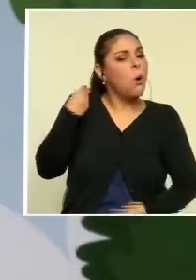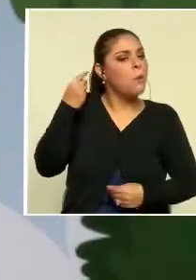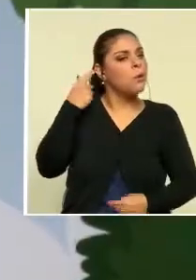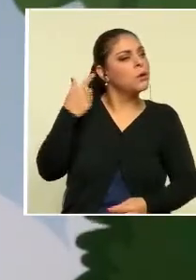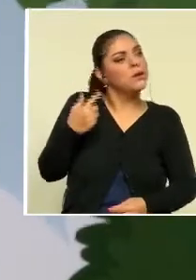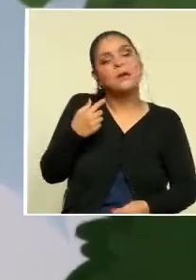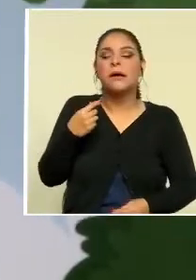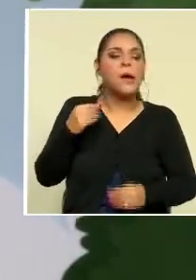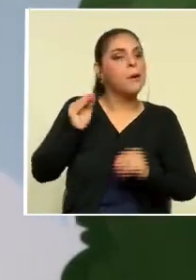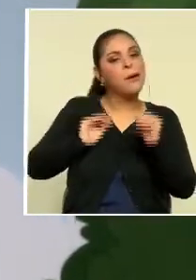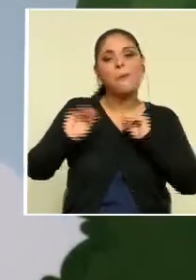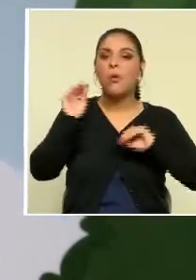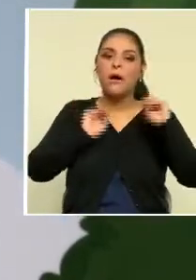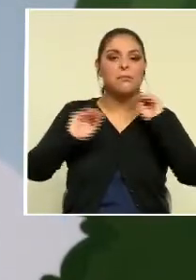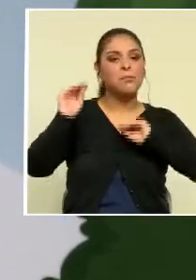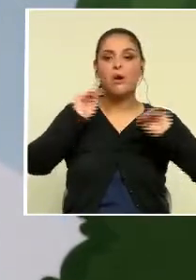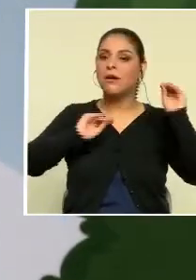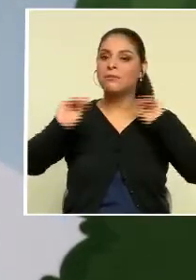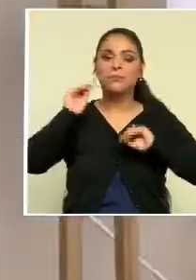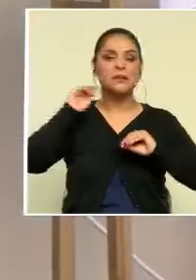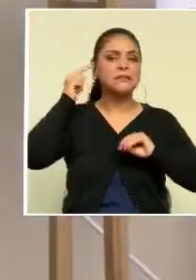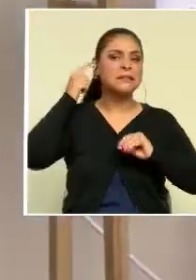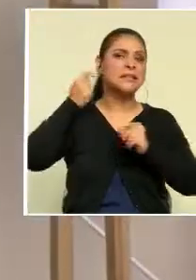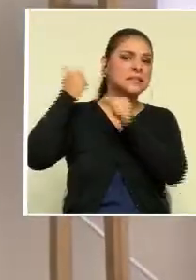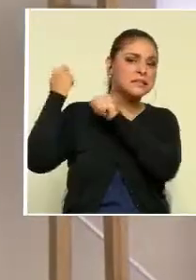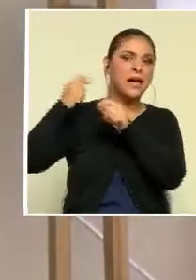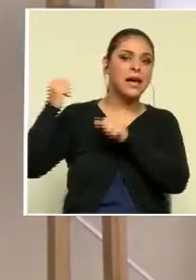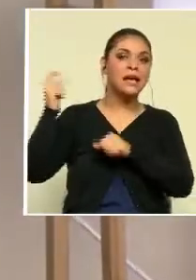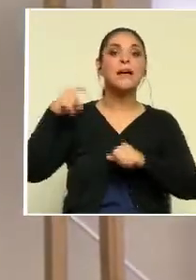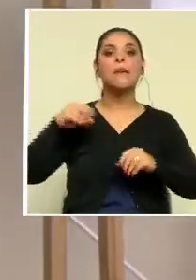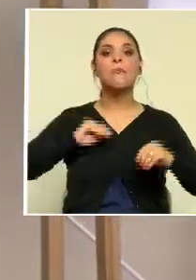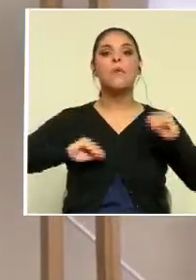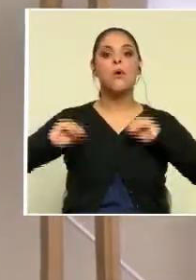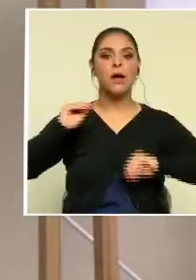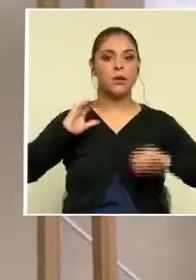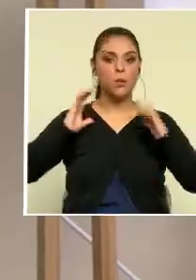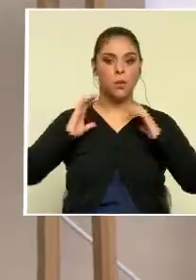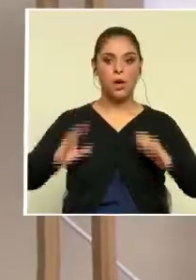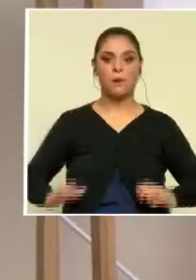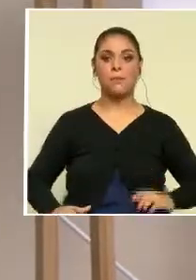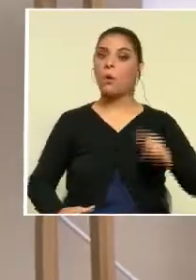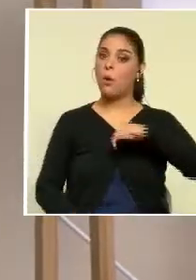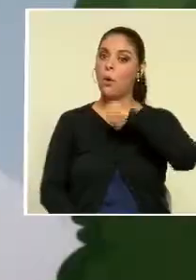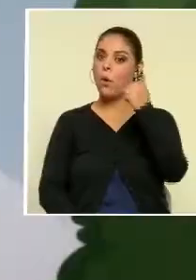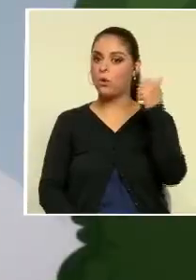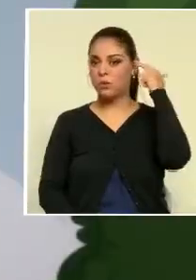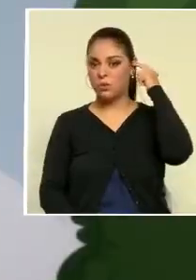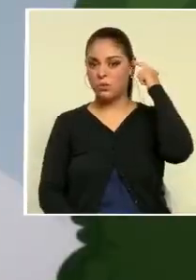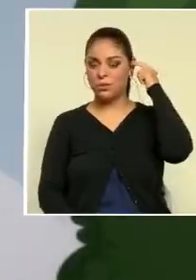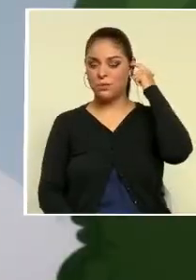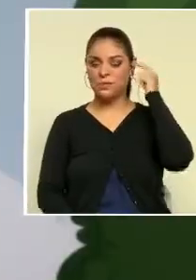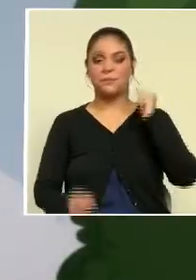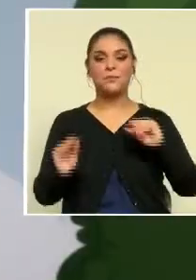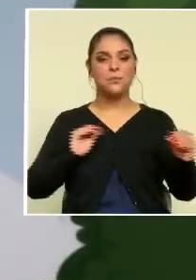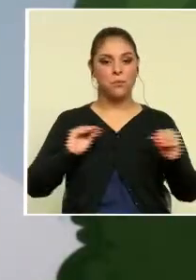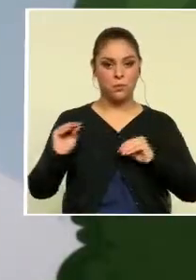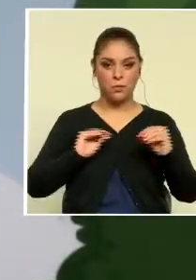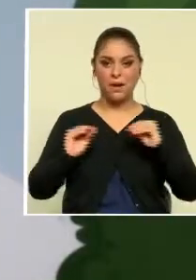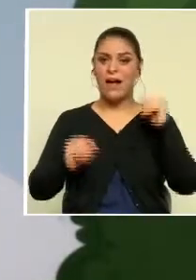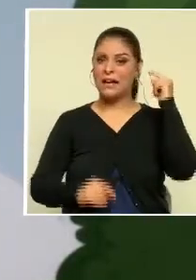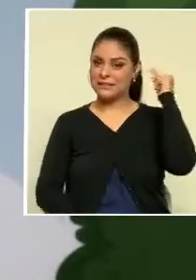brahma muevan niños y niñas como movemos hoy hay que mover nuestro cuerpo hoy hoy ahí está ahí